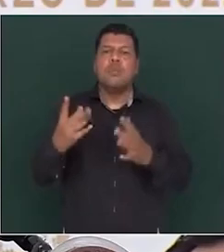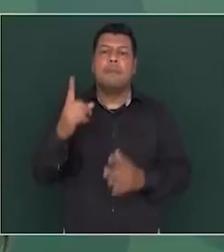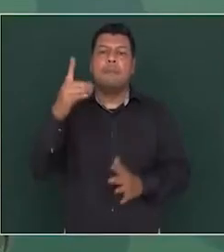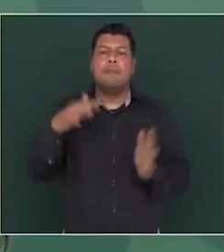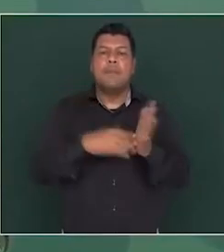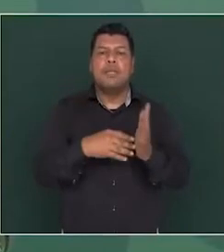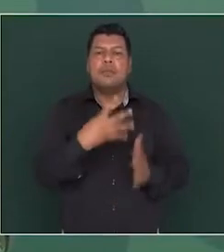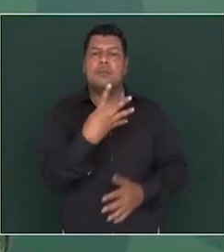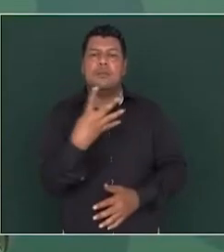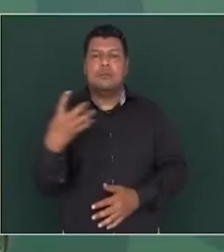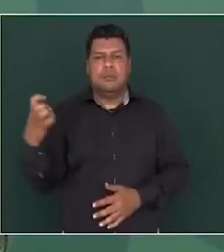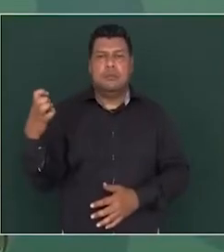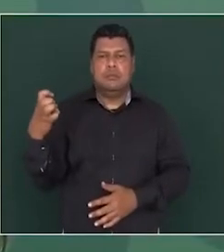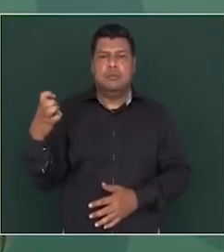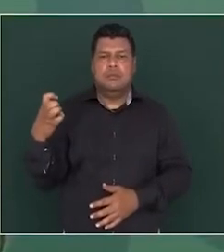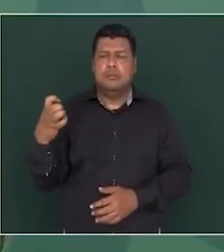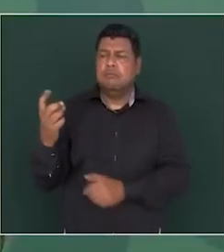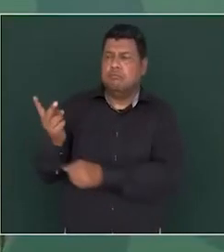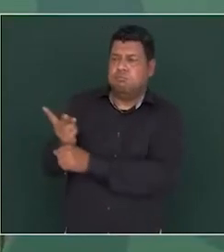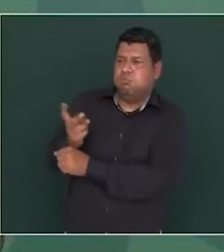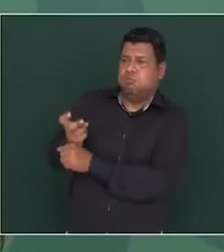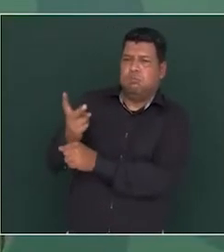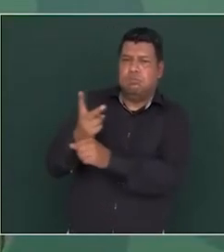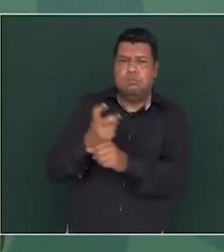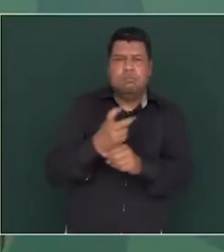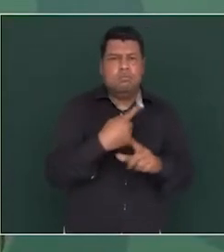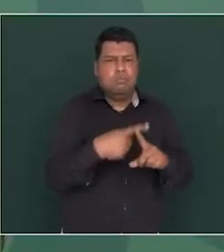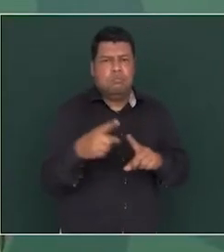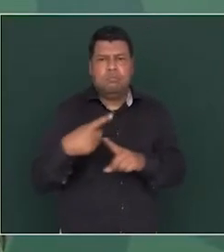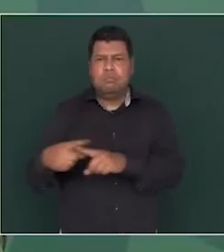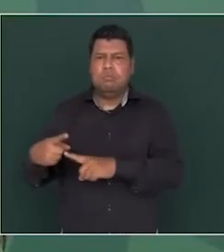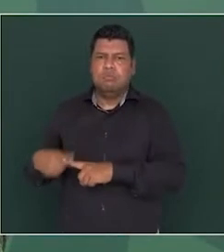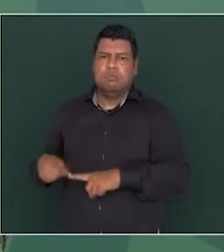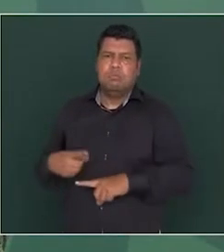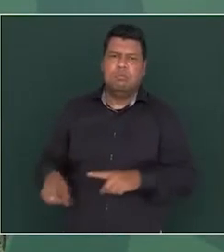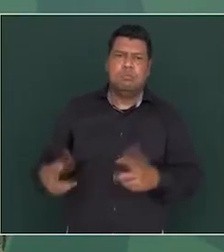área. Están invitados pues